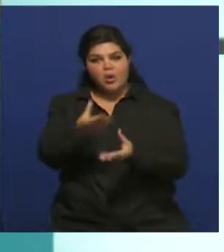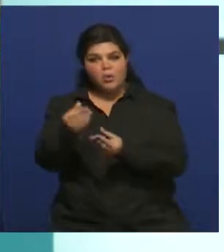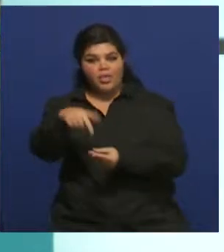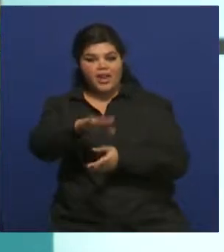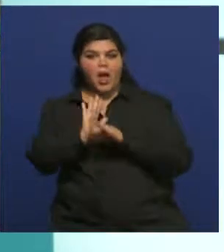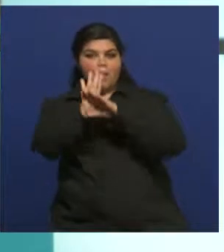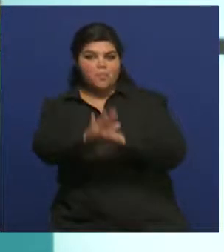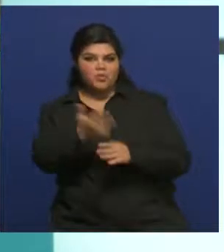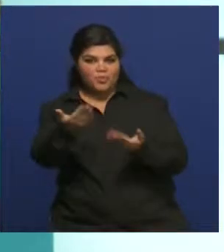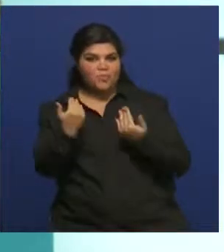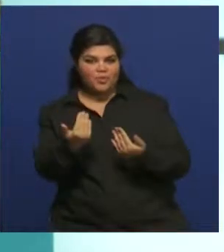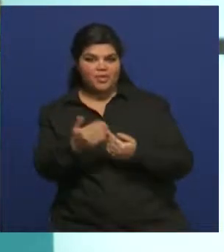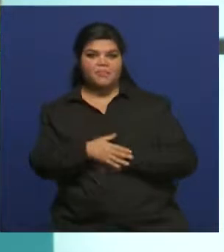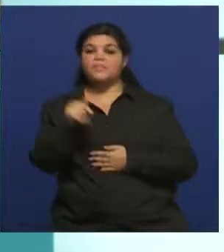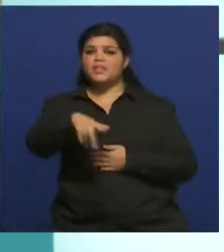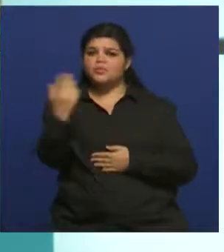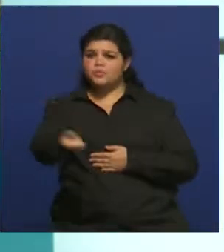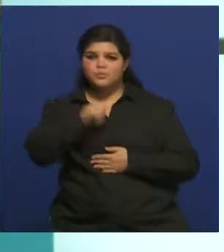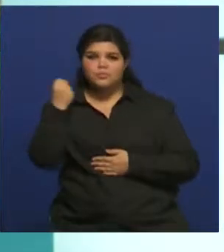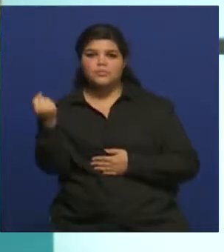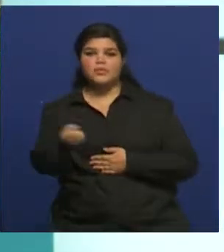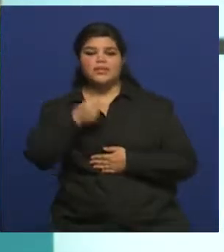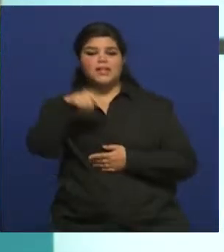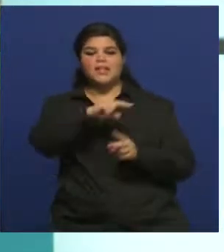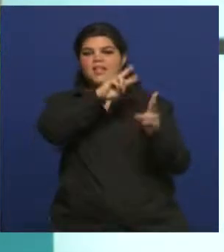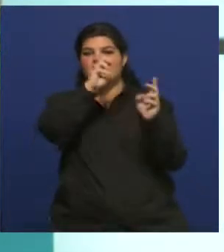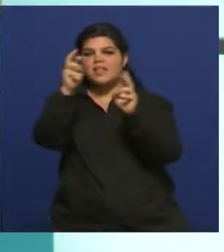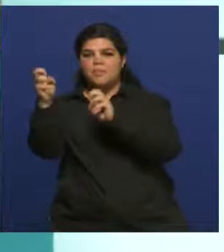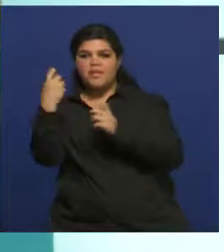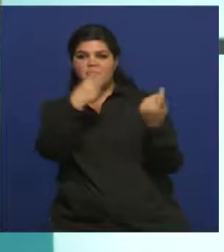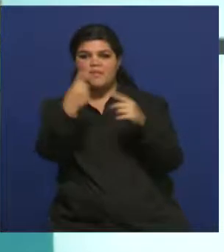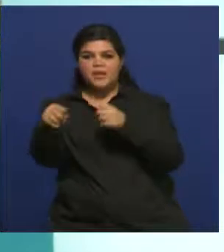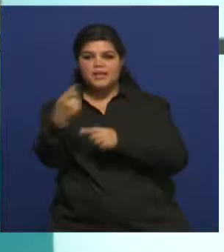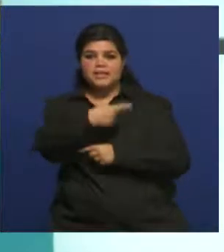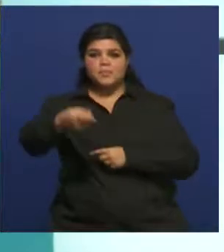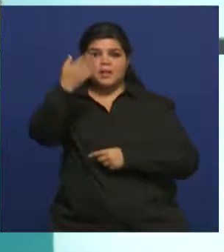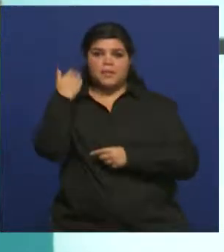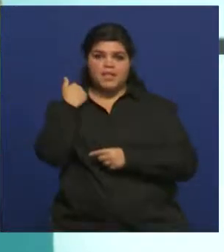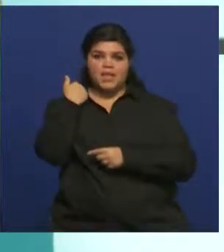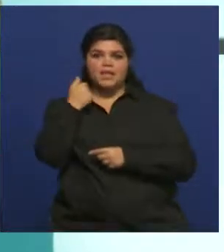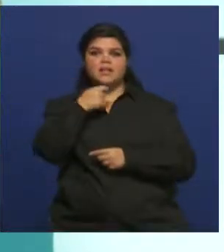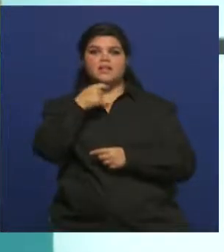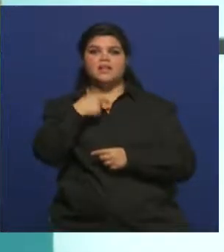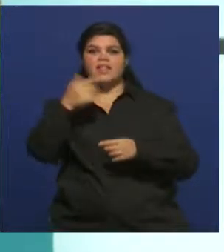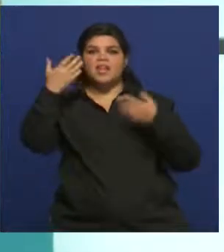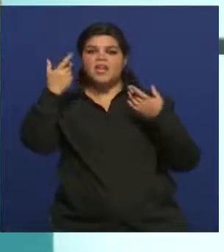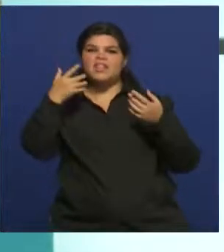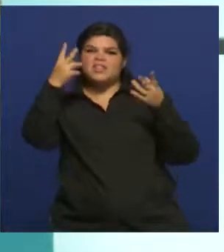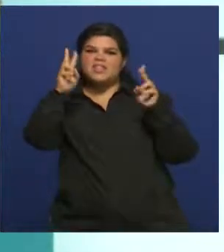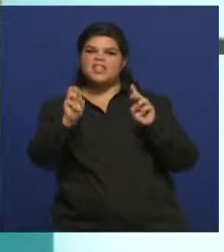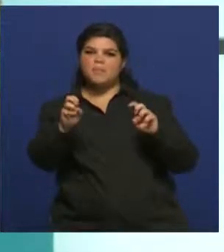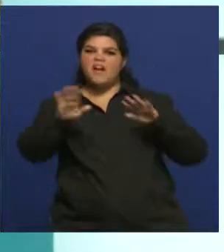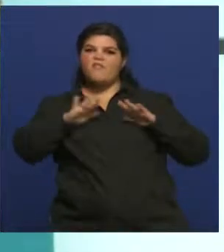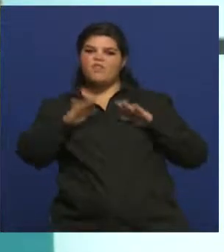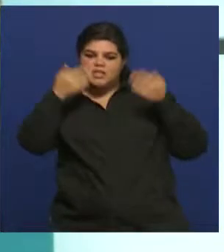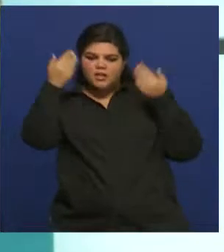apoyo. La verdad que es muy importante, hemos tratado diferentes temáticas. La semana pasada tratamos la actividad física y esta vez la educación,